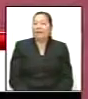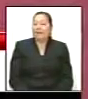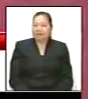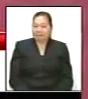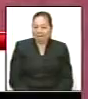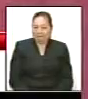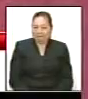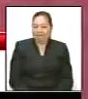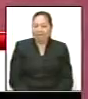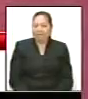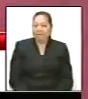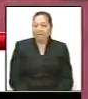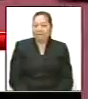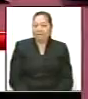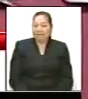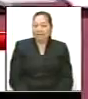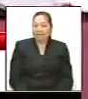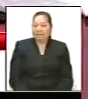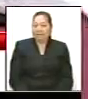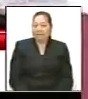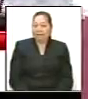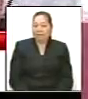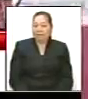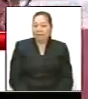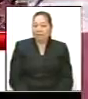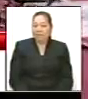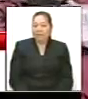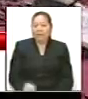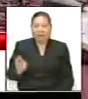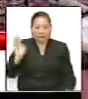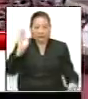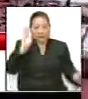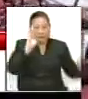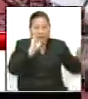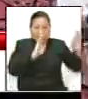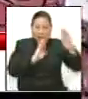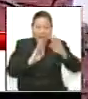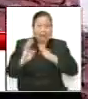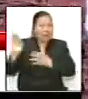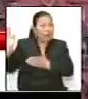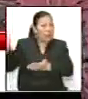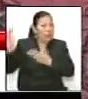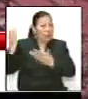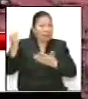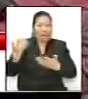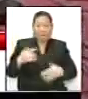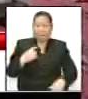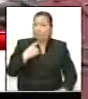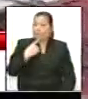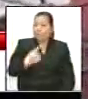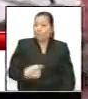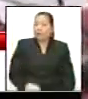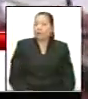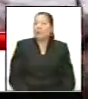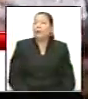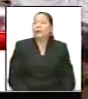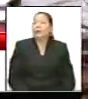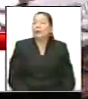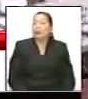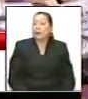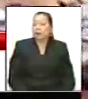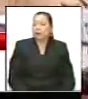Muchísimas gracias, presidente. Bueno, la preocupación por Piura creo que ya se ha planteado. Y yo